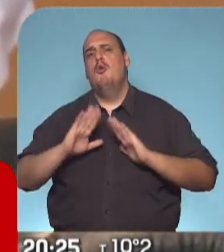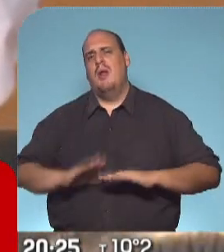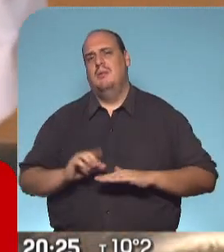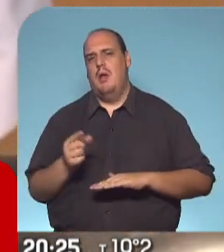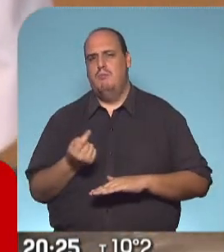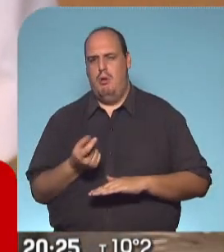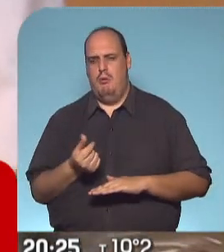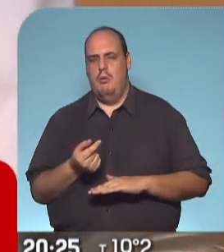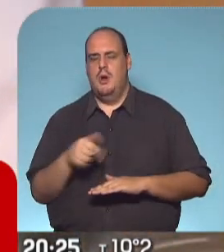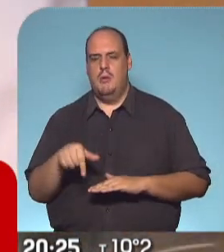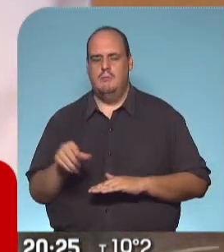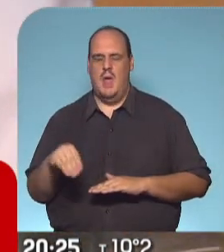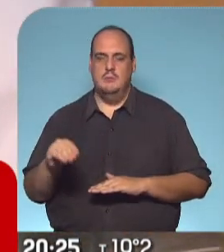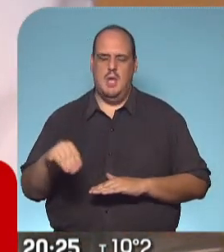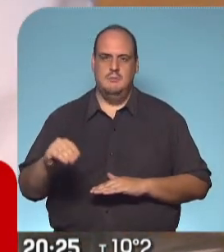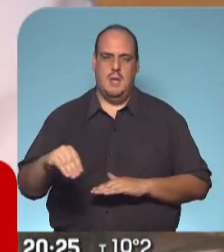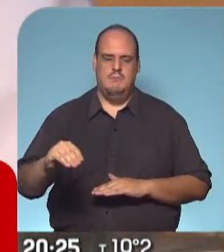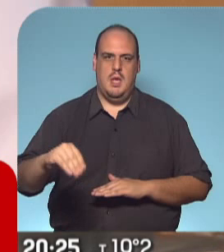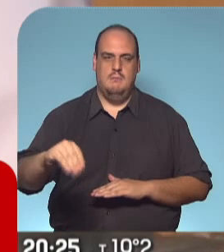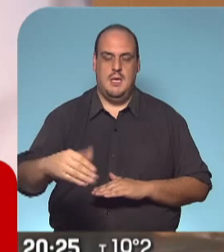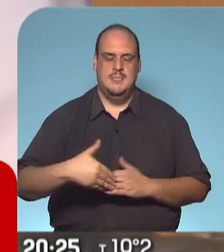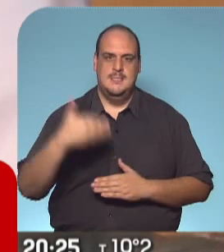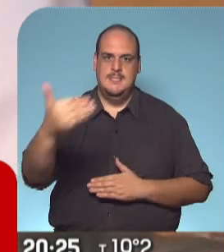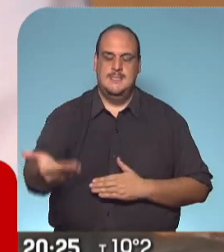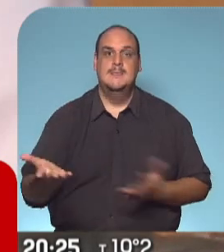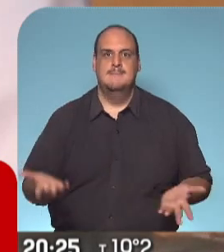cuarentena se alargó. Una de ellas es el tema de nosotros